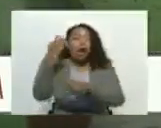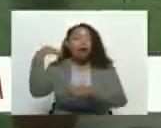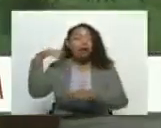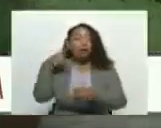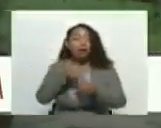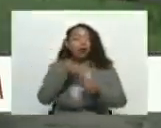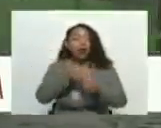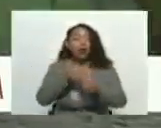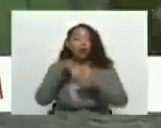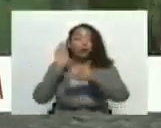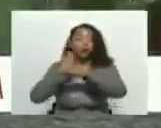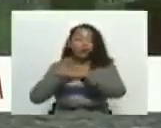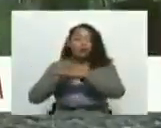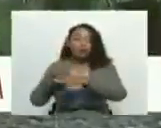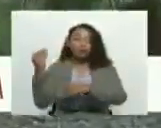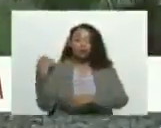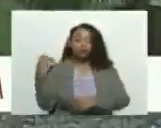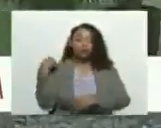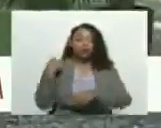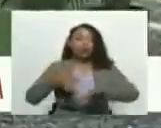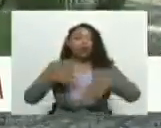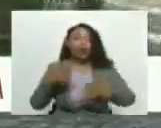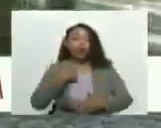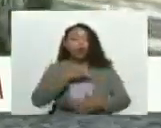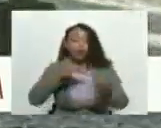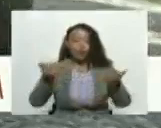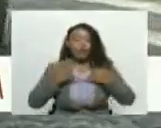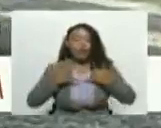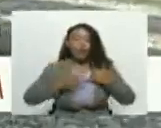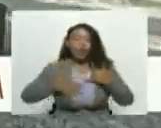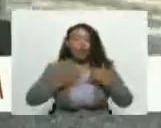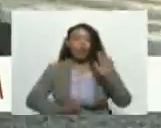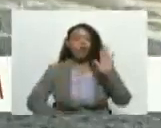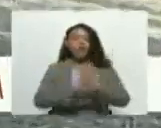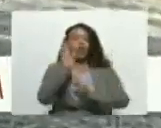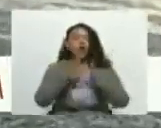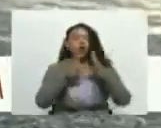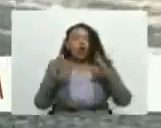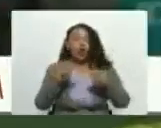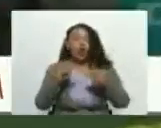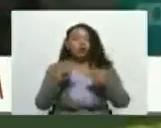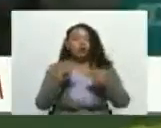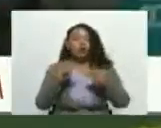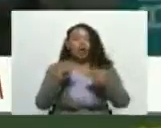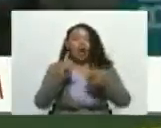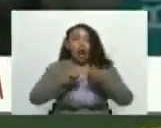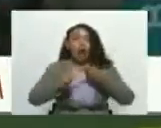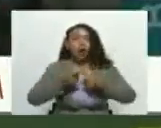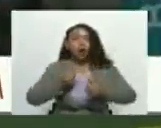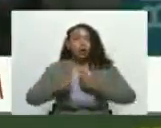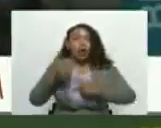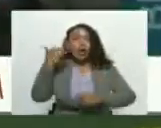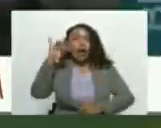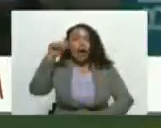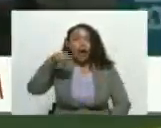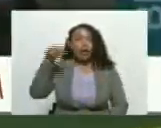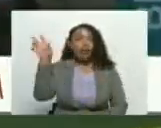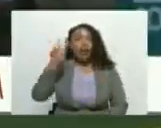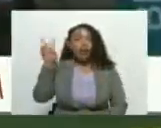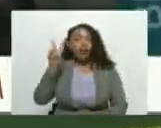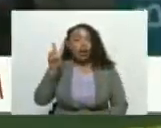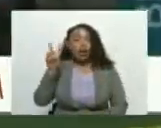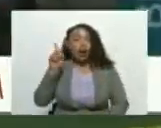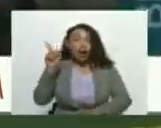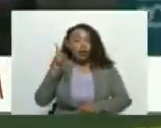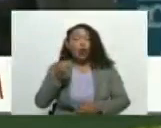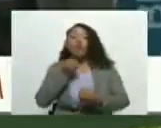nos ha convocado a que nosotros podamos desarrollar todas las potencialidades que tiene nuestro país. Así que son muy buenas